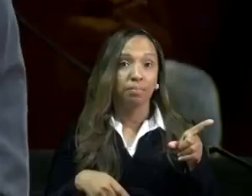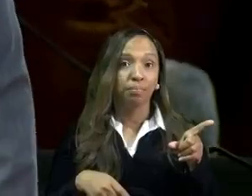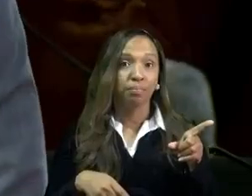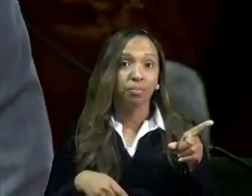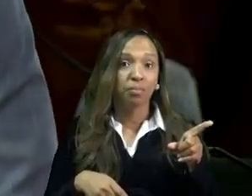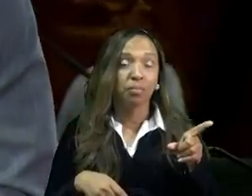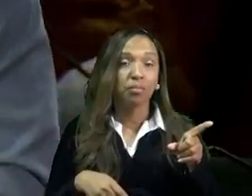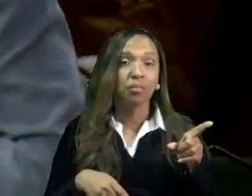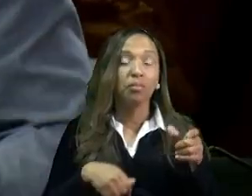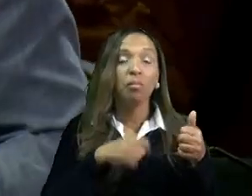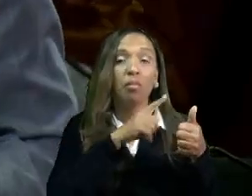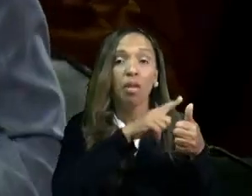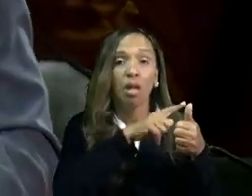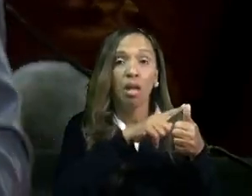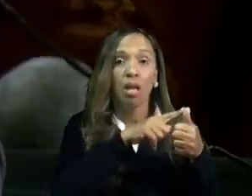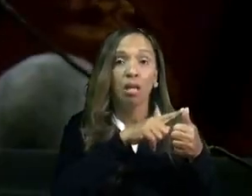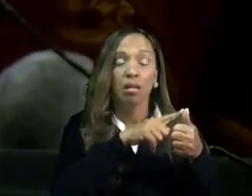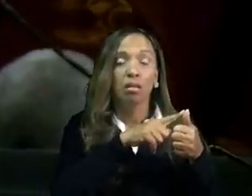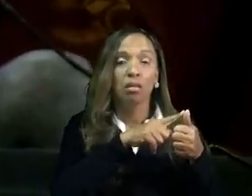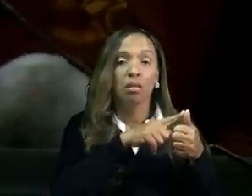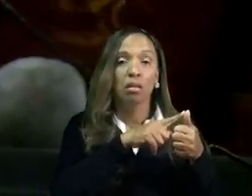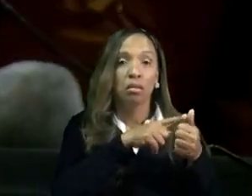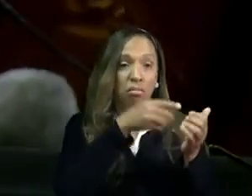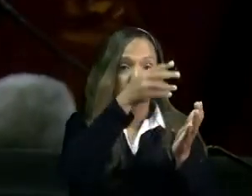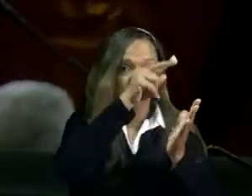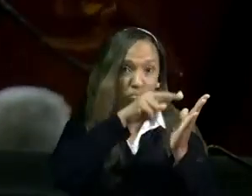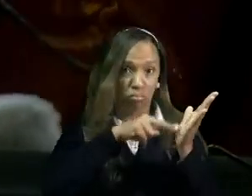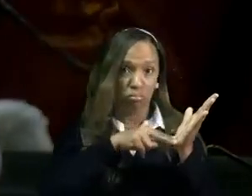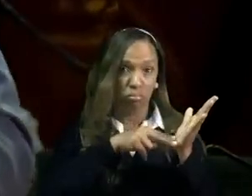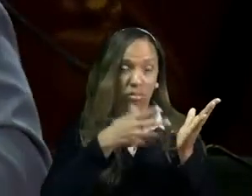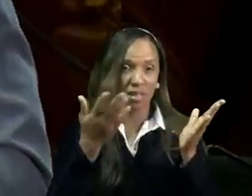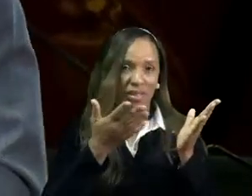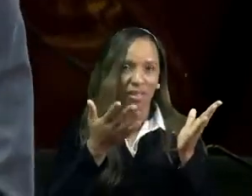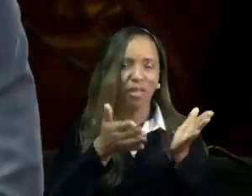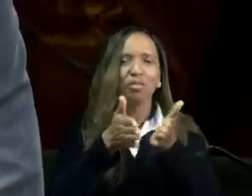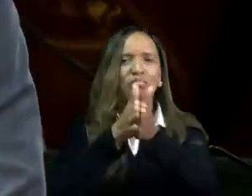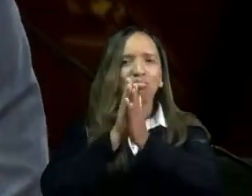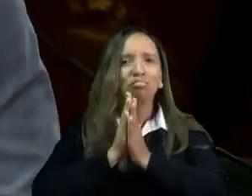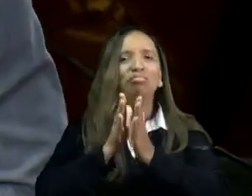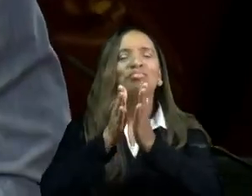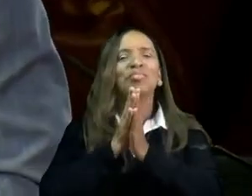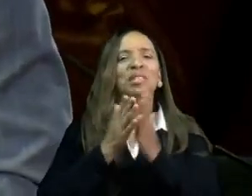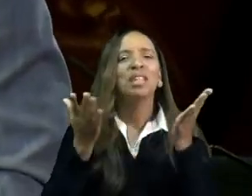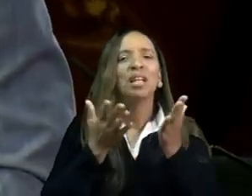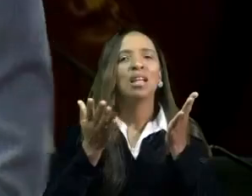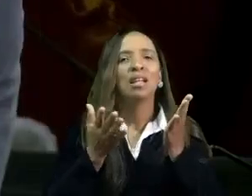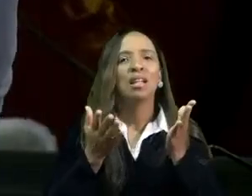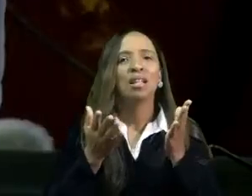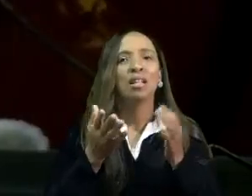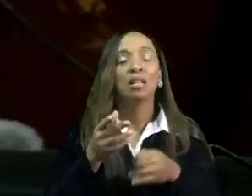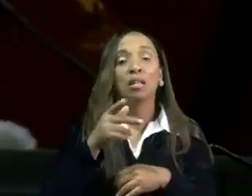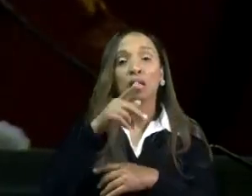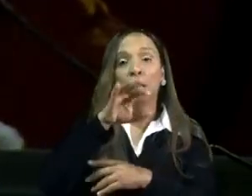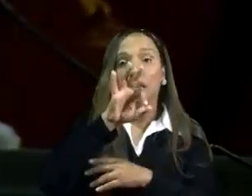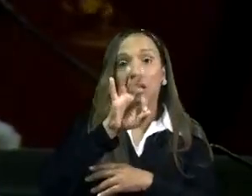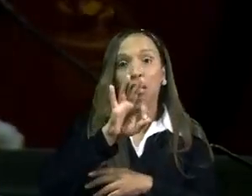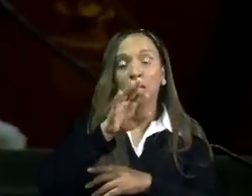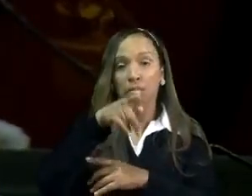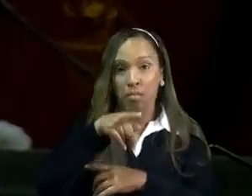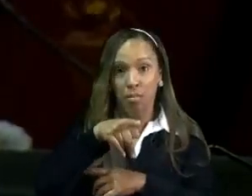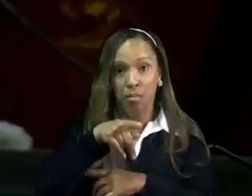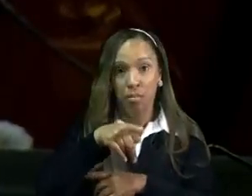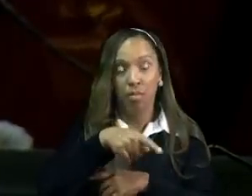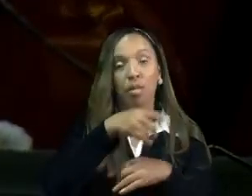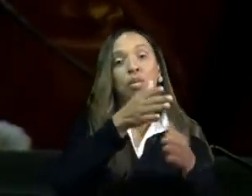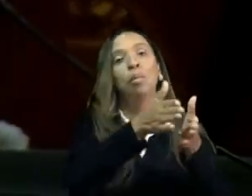que le construyan puentes, para que le construyan deportivos, para que le construyan carreteras. Y hoy vienen a criticar los